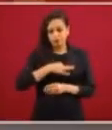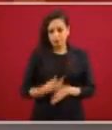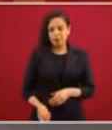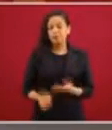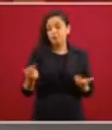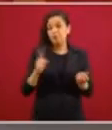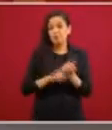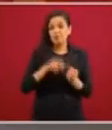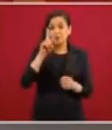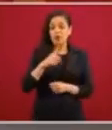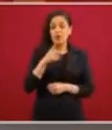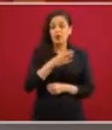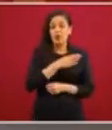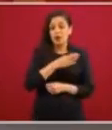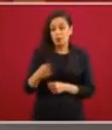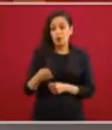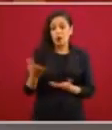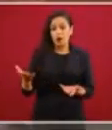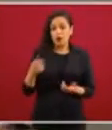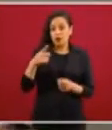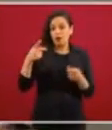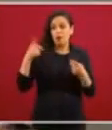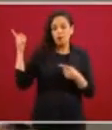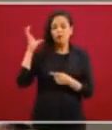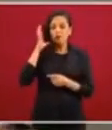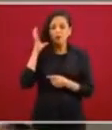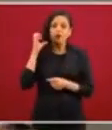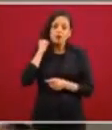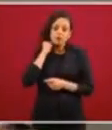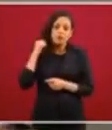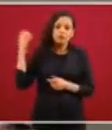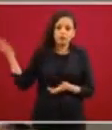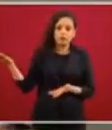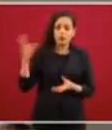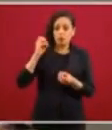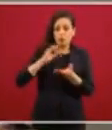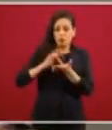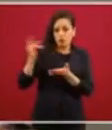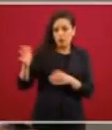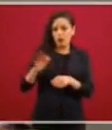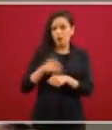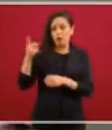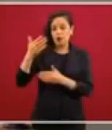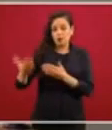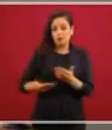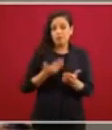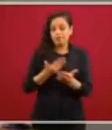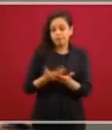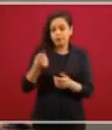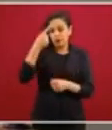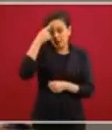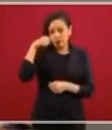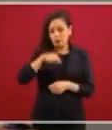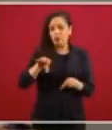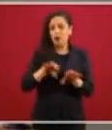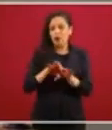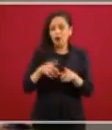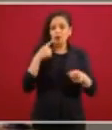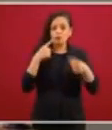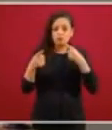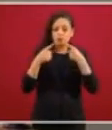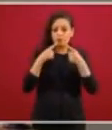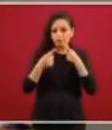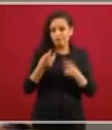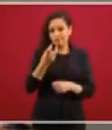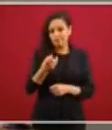progrese, gracias al Poder Legislativo, en particular al Senado, quien está tomando la iniciativa en este aspecto. La mecánica de la